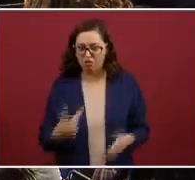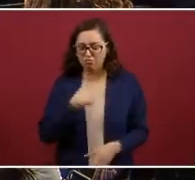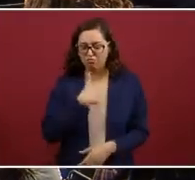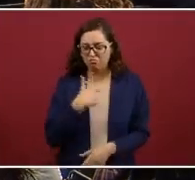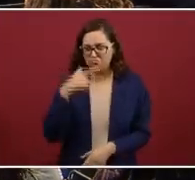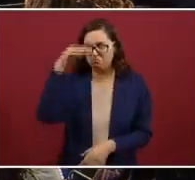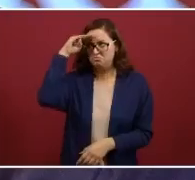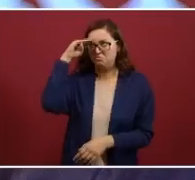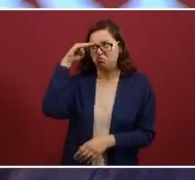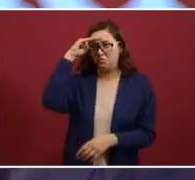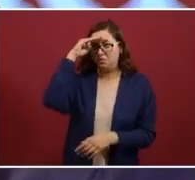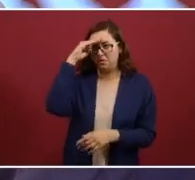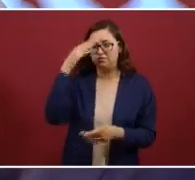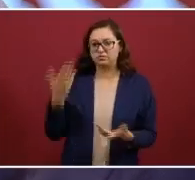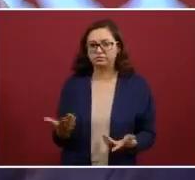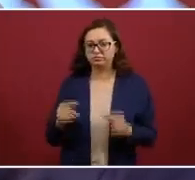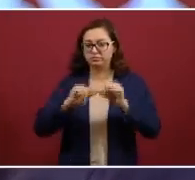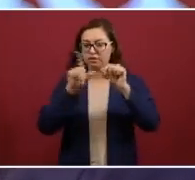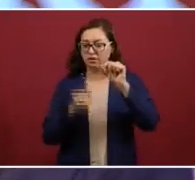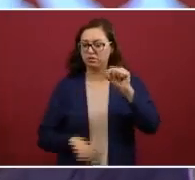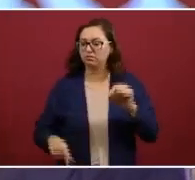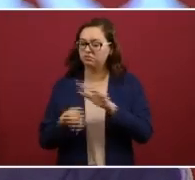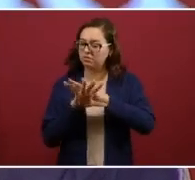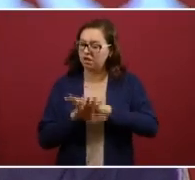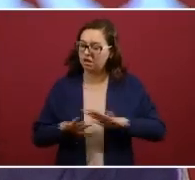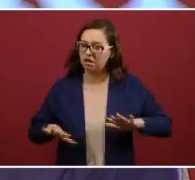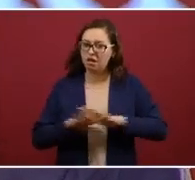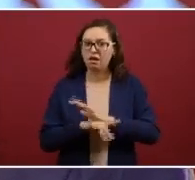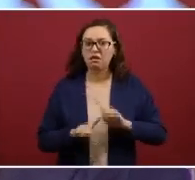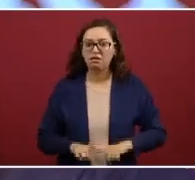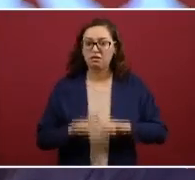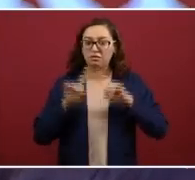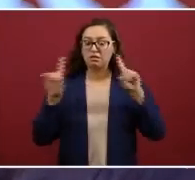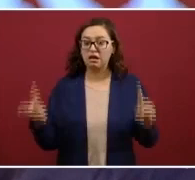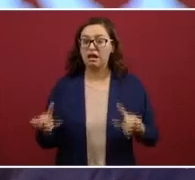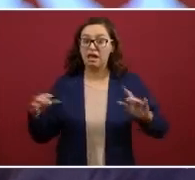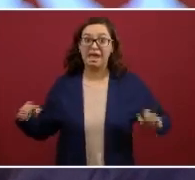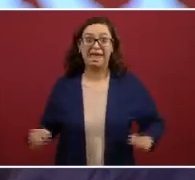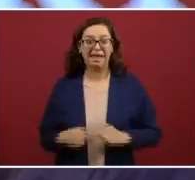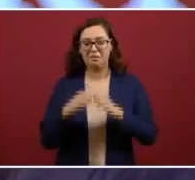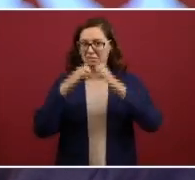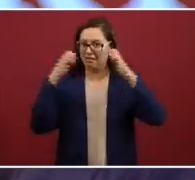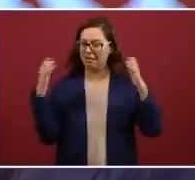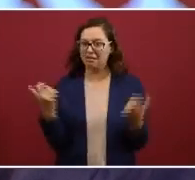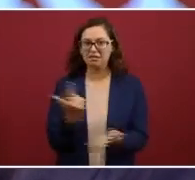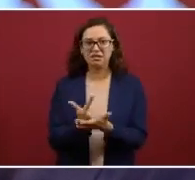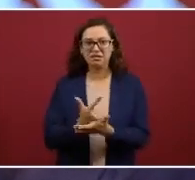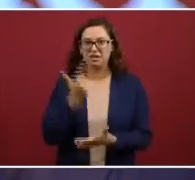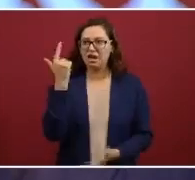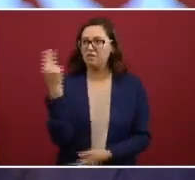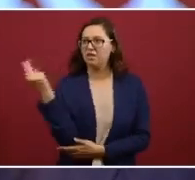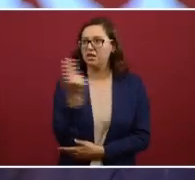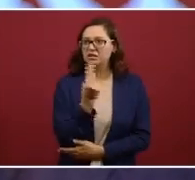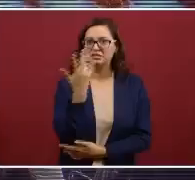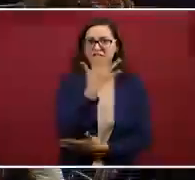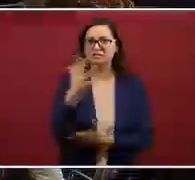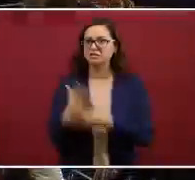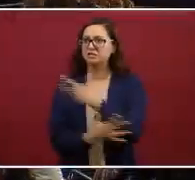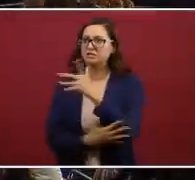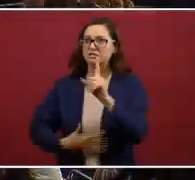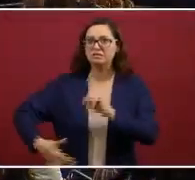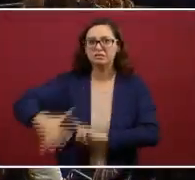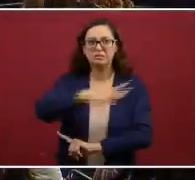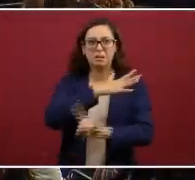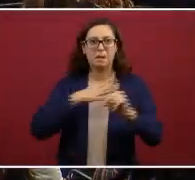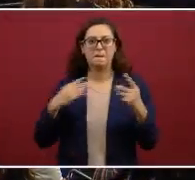su institución ejecutora, una política de emergencia y de restauración y de cuidado de los elementos